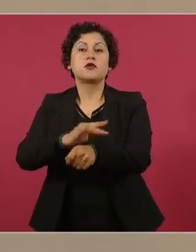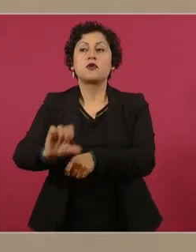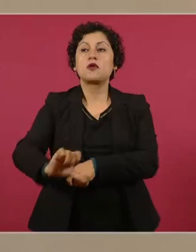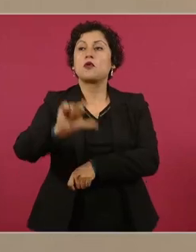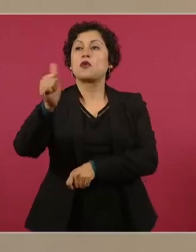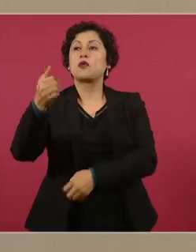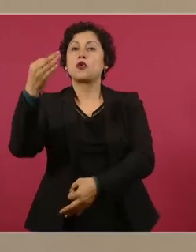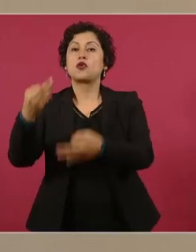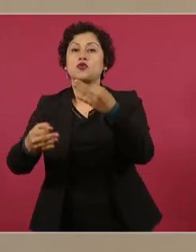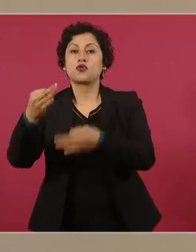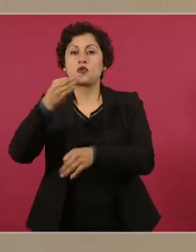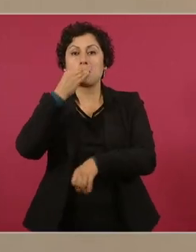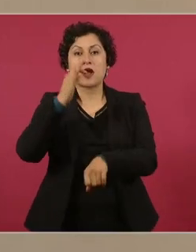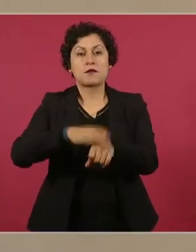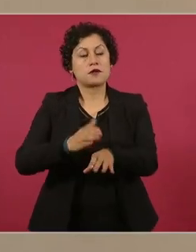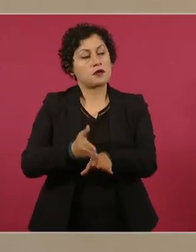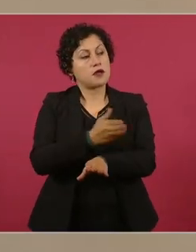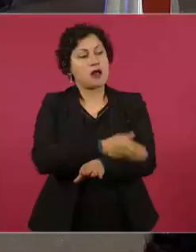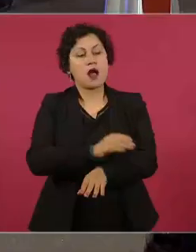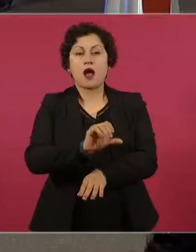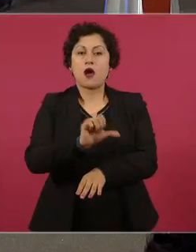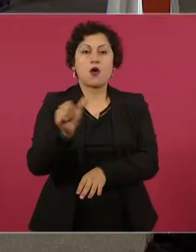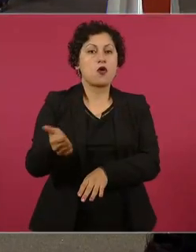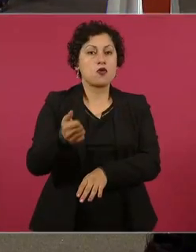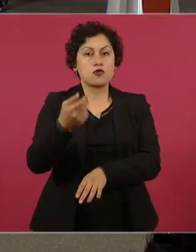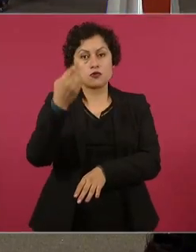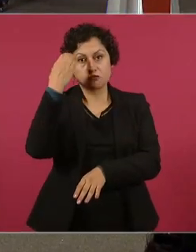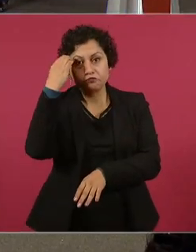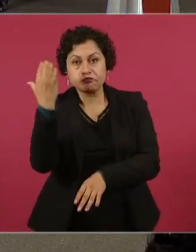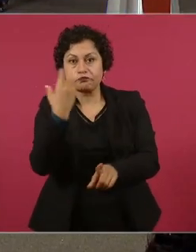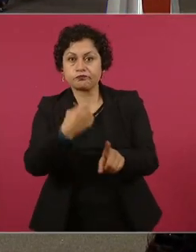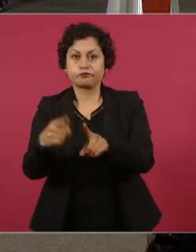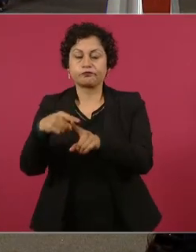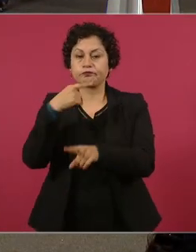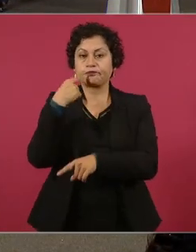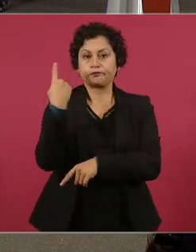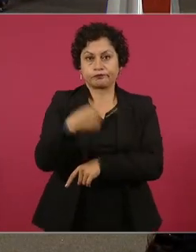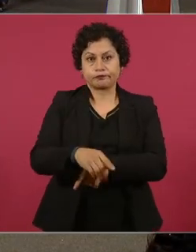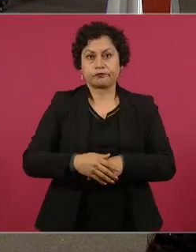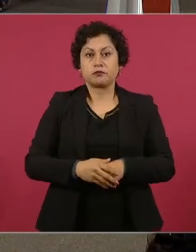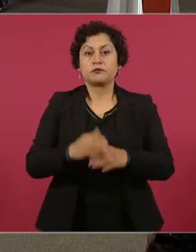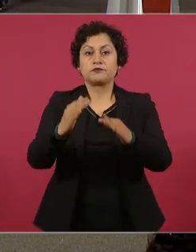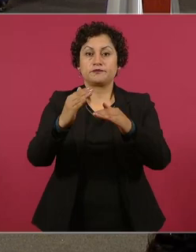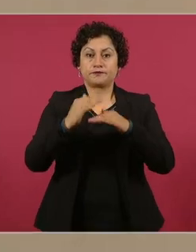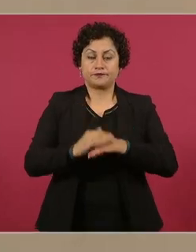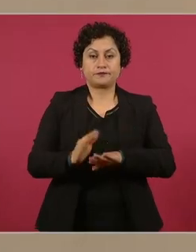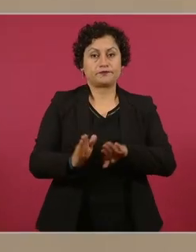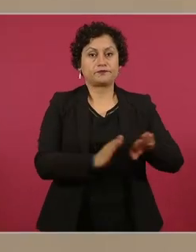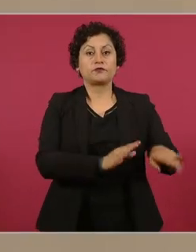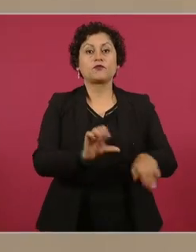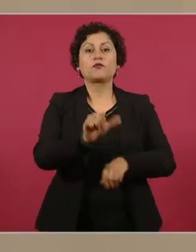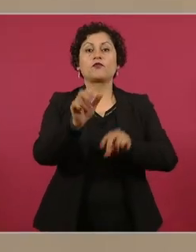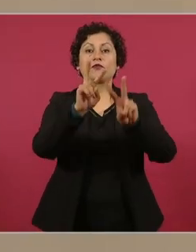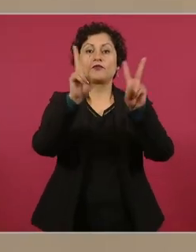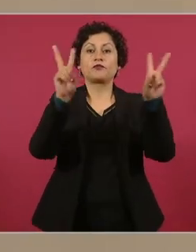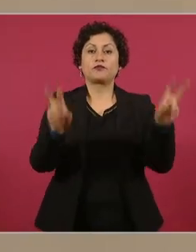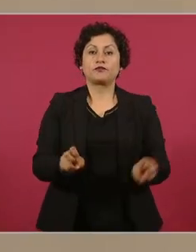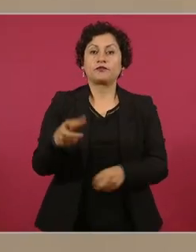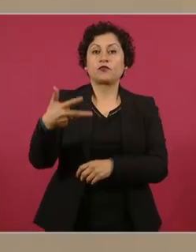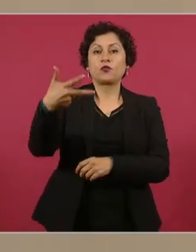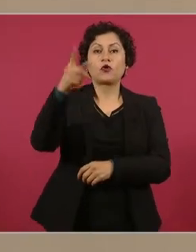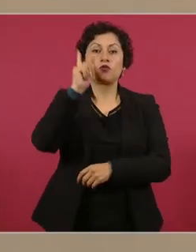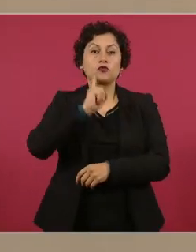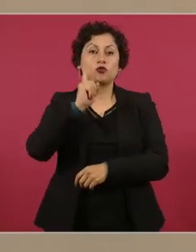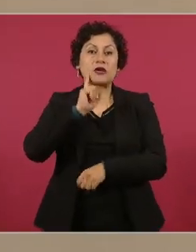por delincuencia organizada. Adelante. Vamos a ver el caso de la desaparición y localización de ocho mujeres de